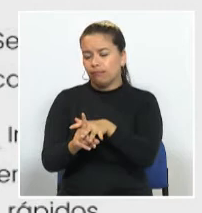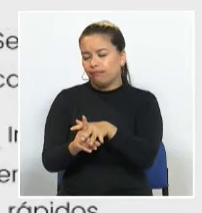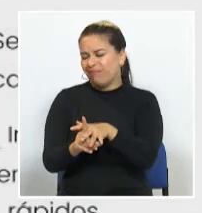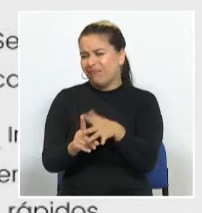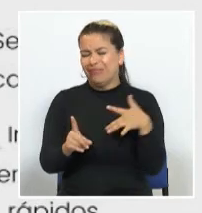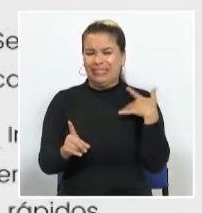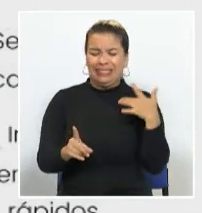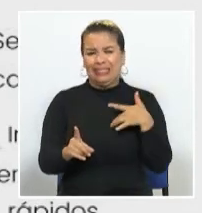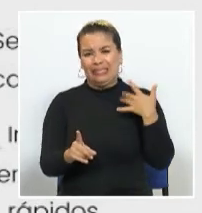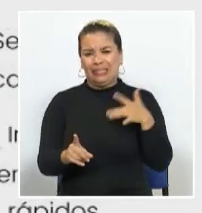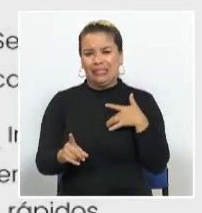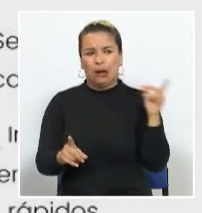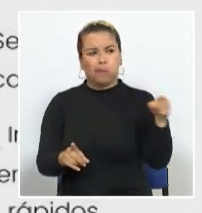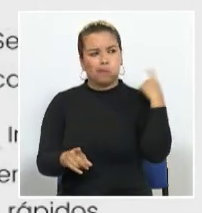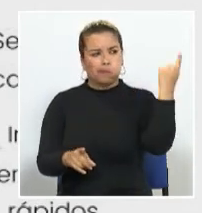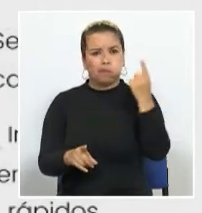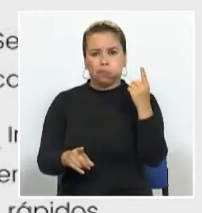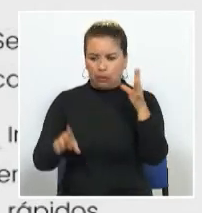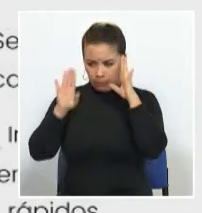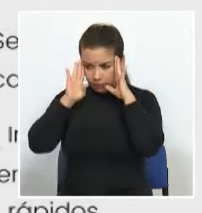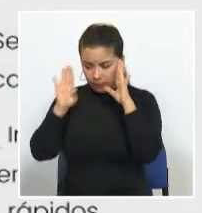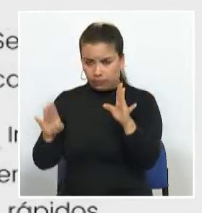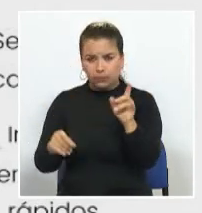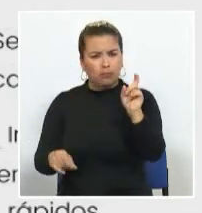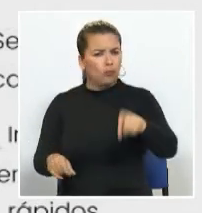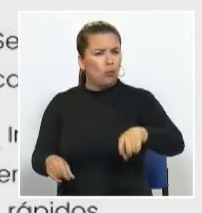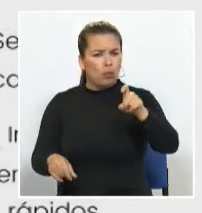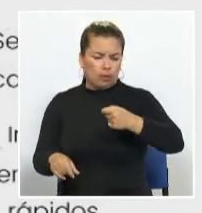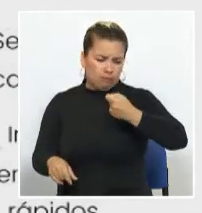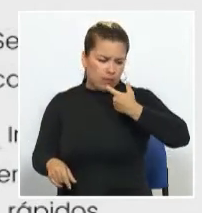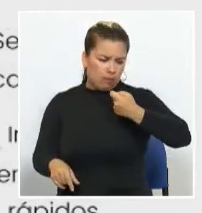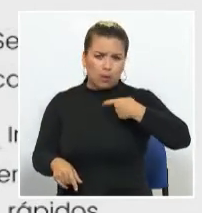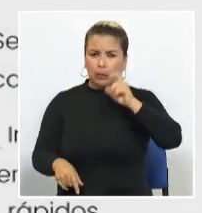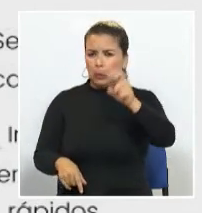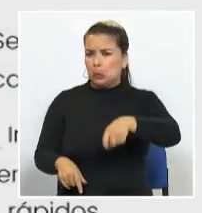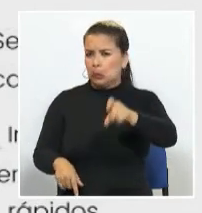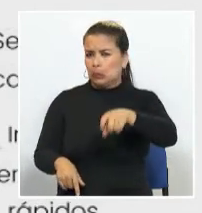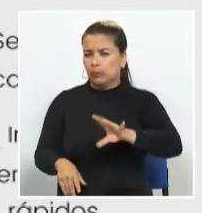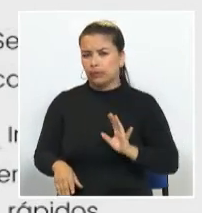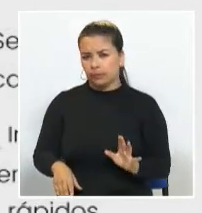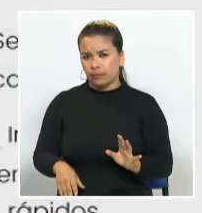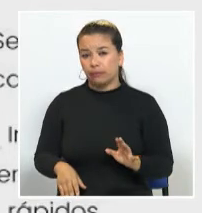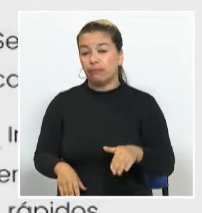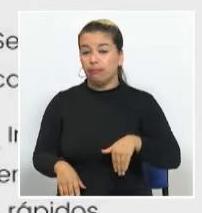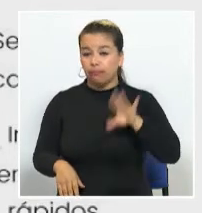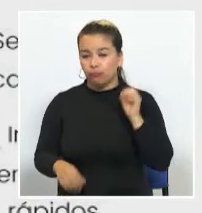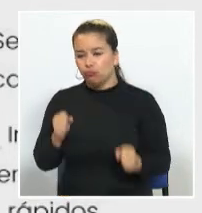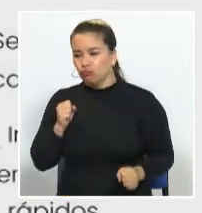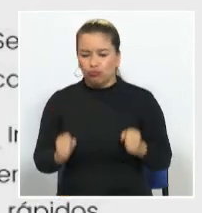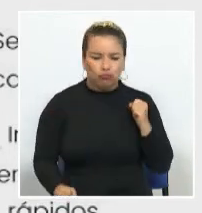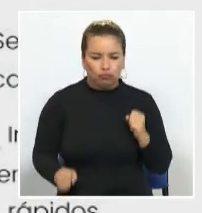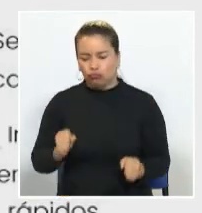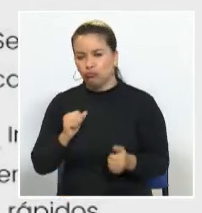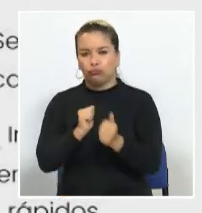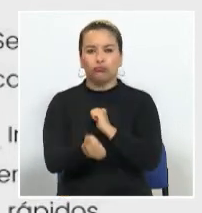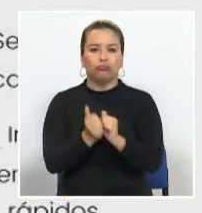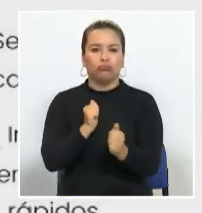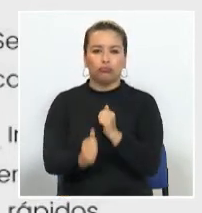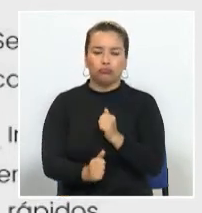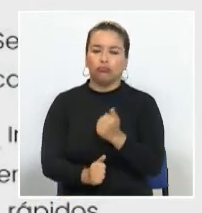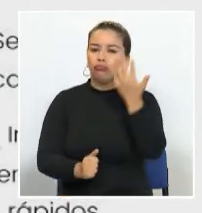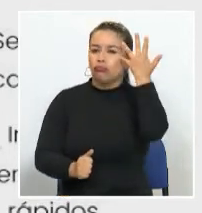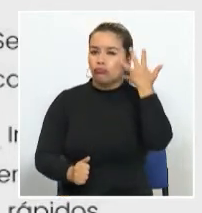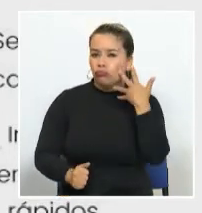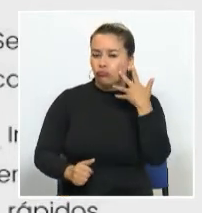generalmente son tratadas sin necesidad de medicamentos y básicamente con ejercicio regular y con restricción de algunas